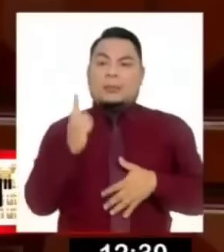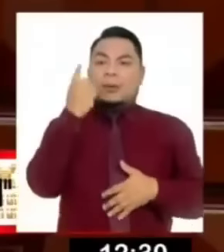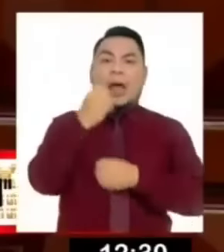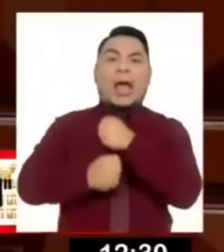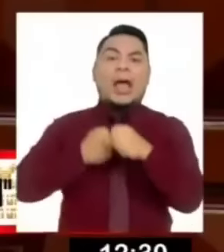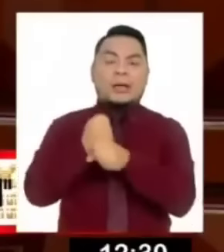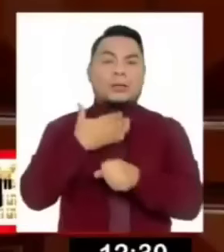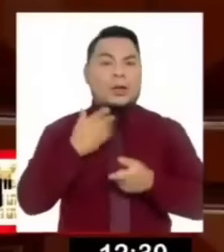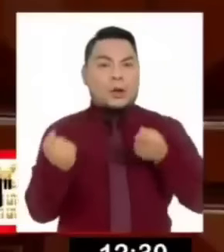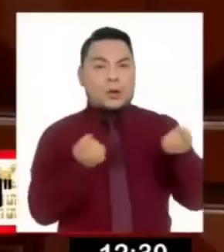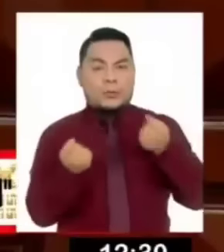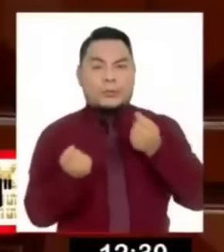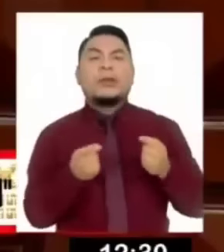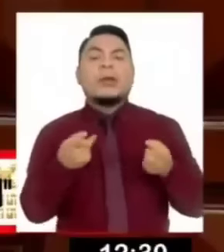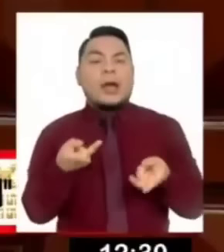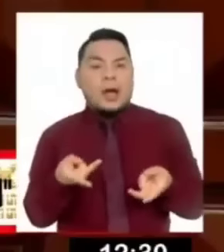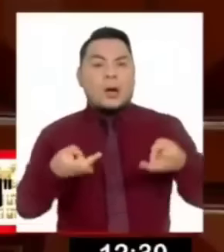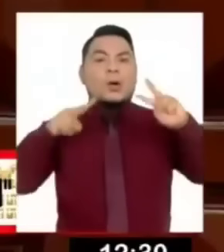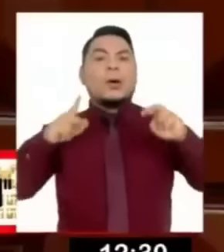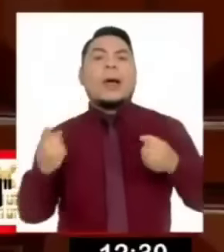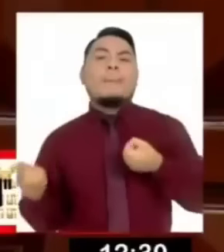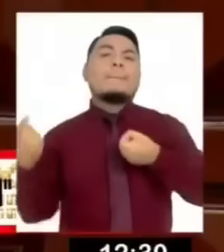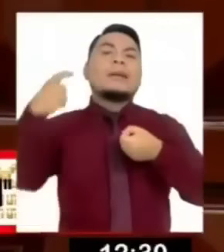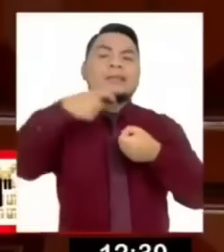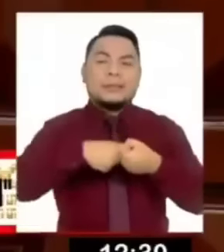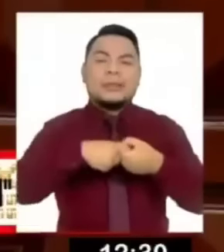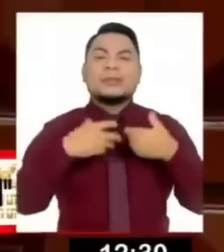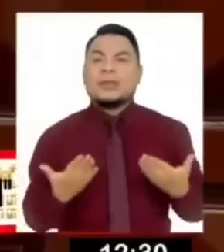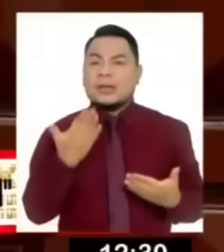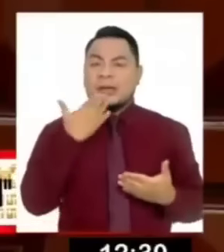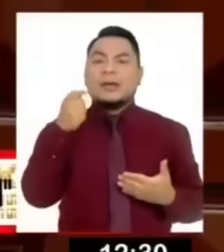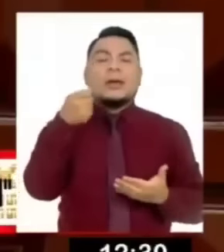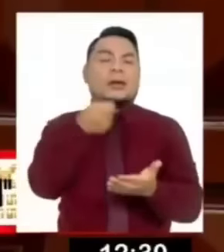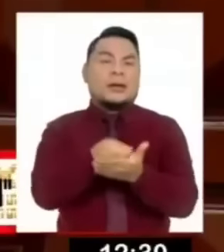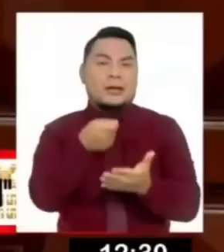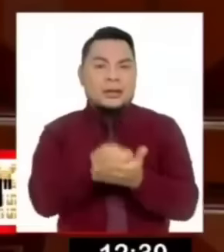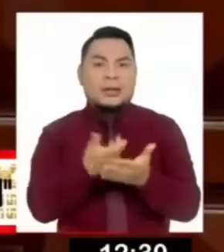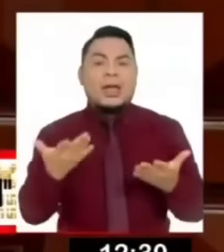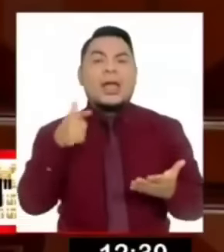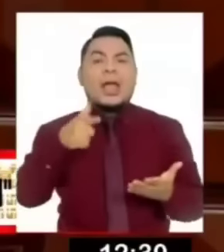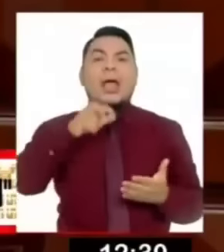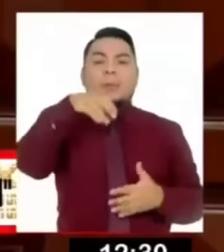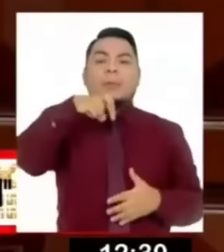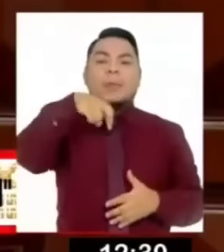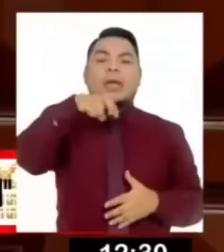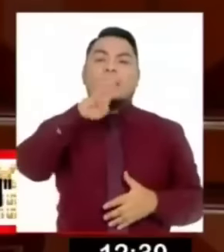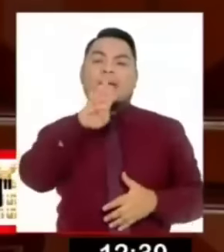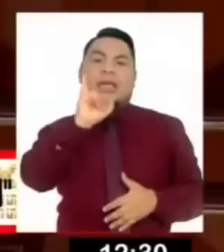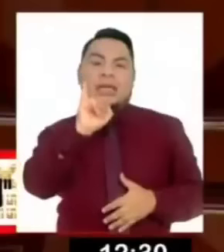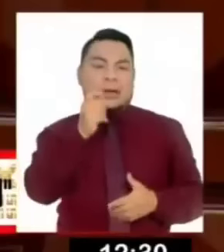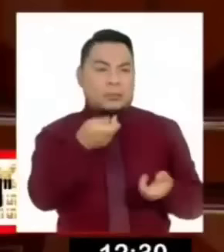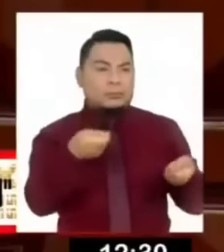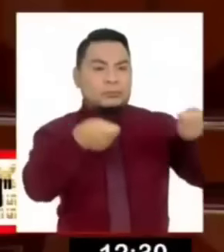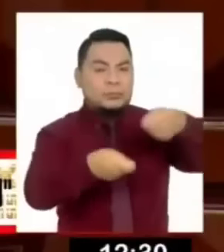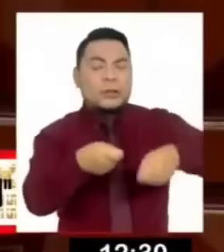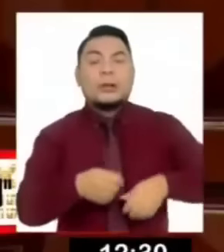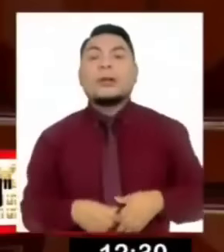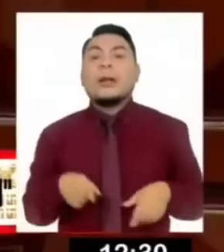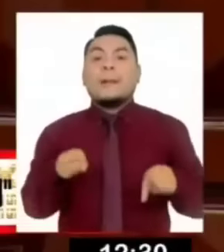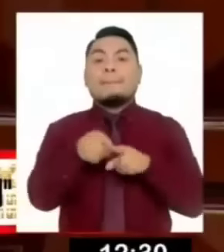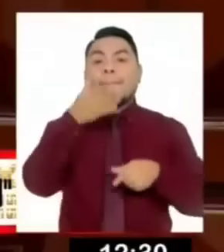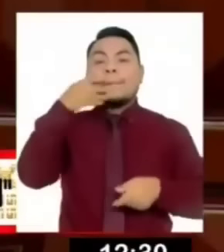años de nuestro gobierno y aumentar la participación del gasto en el PBI. Mejoraremos la